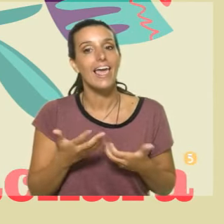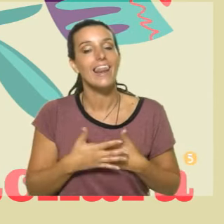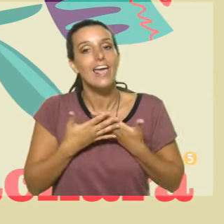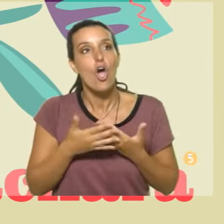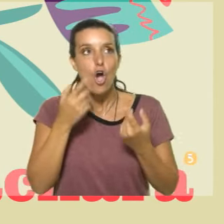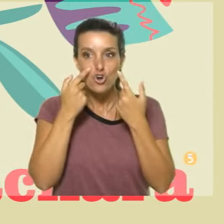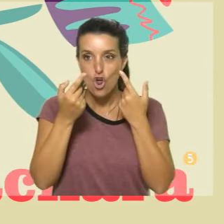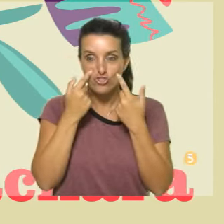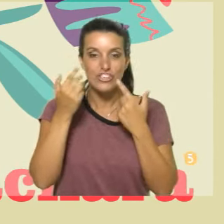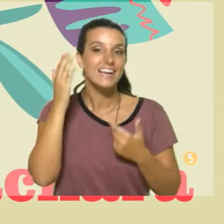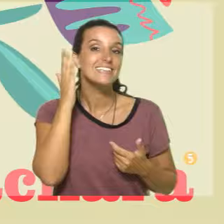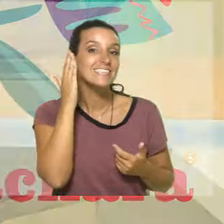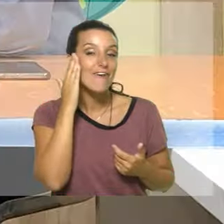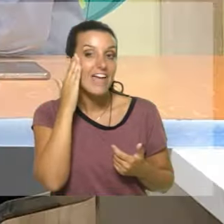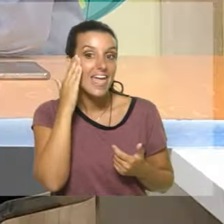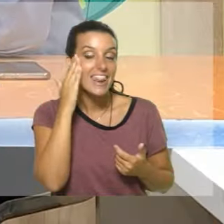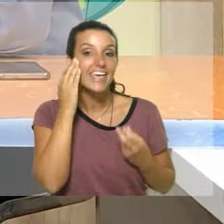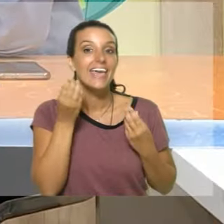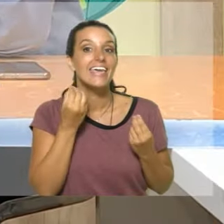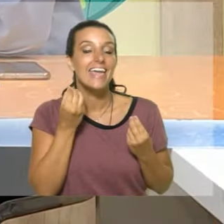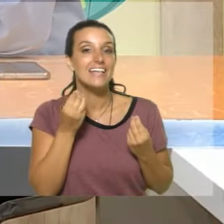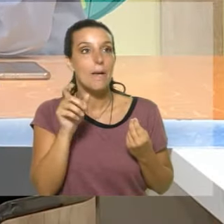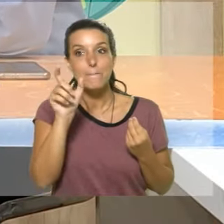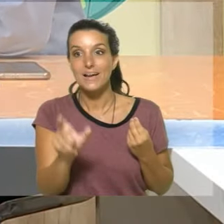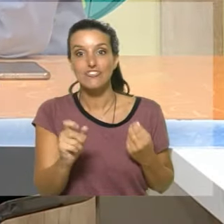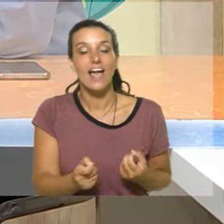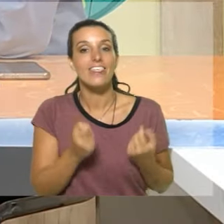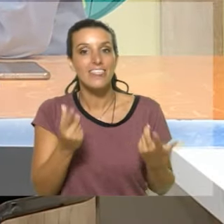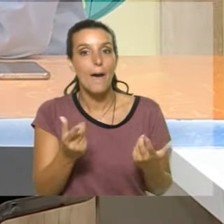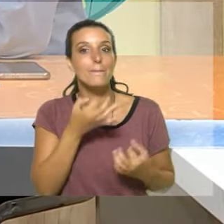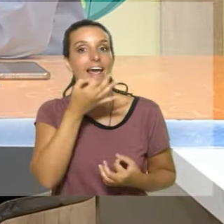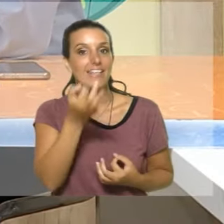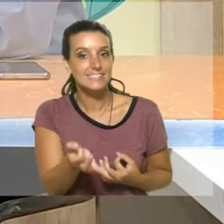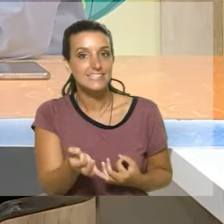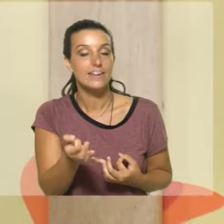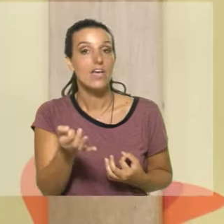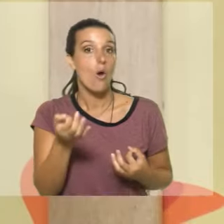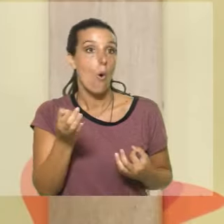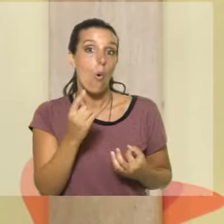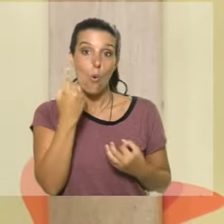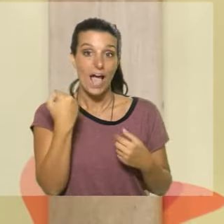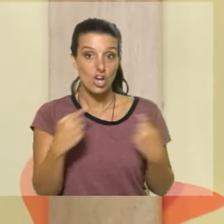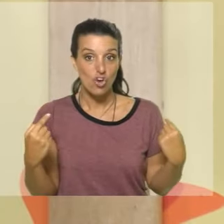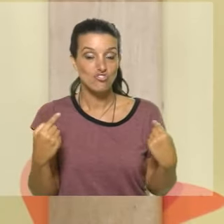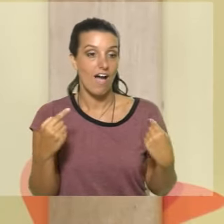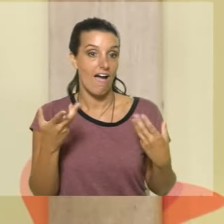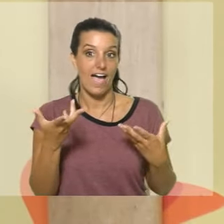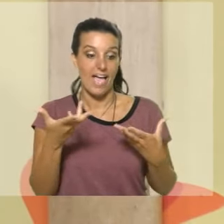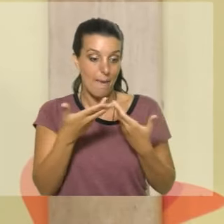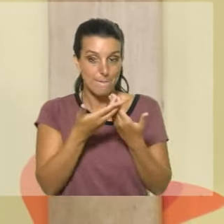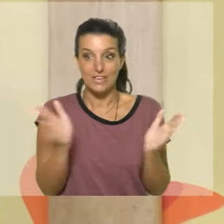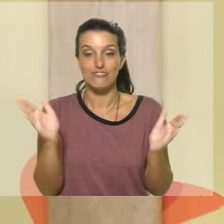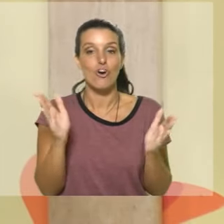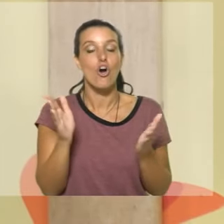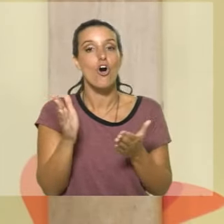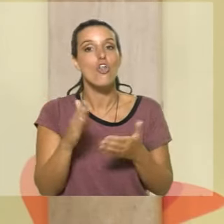conocer y saber qué es lo que tiene la otra persona para dar lo que tien para decir eh una de las cosas que está dentro de la novela es